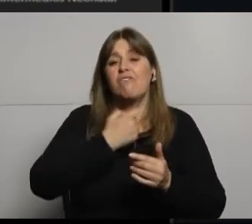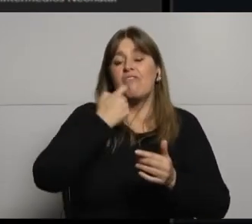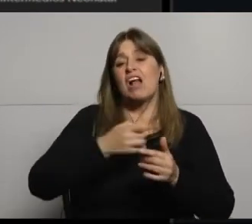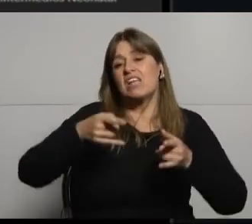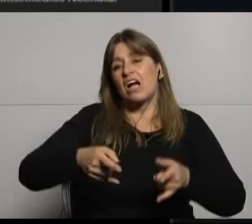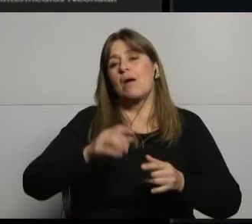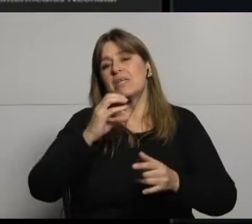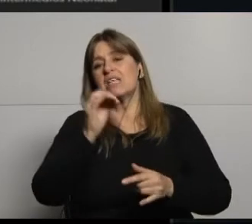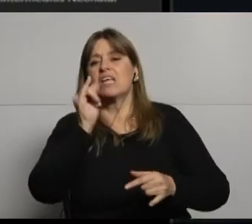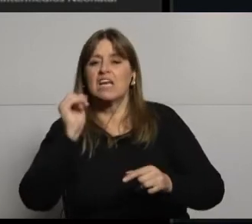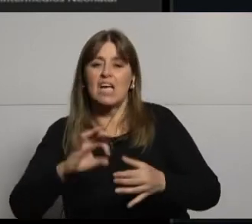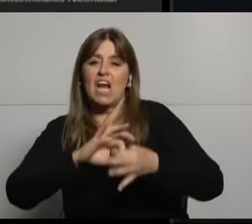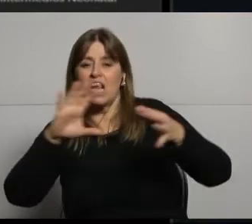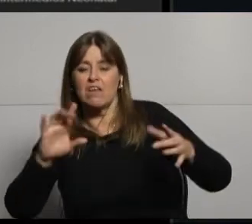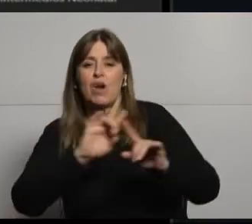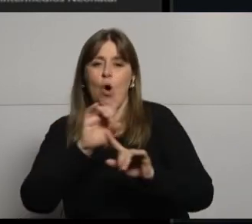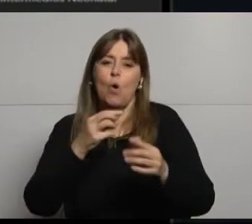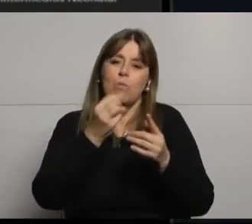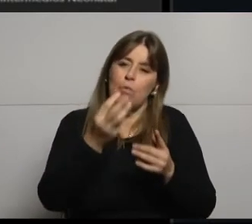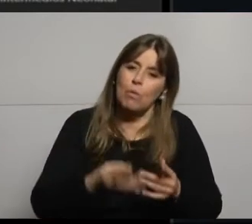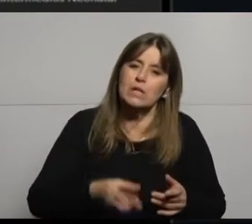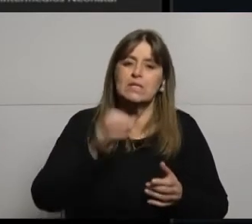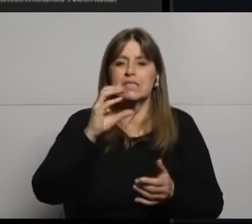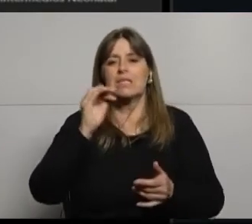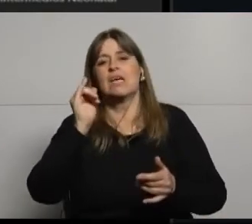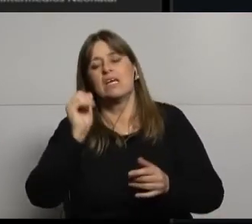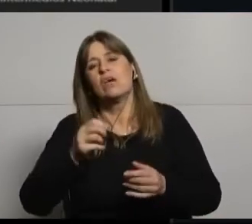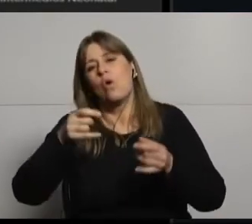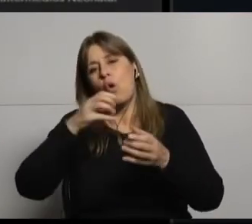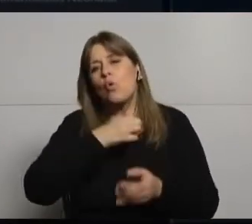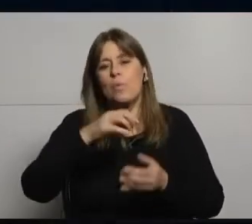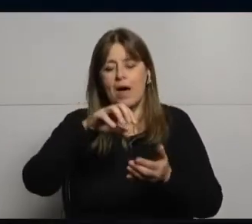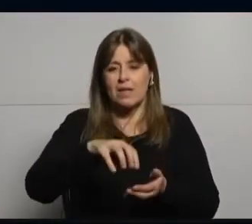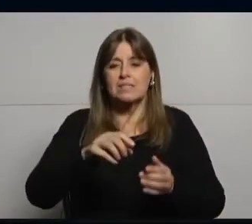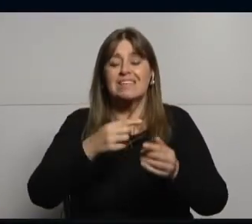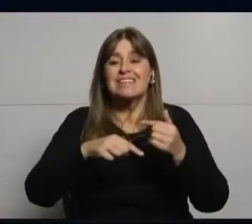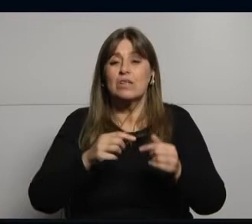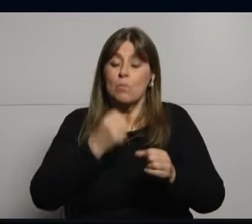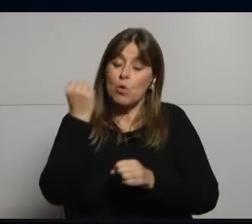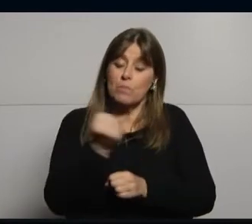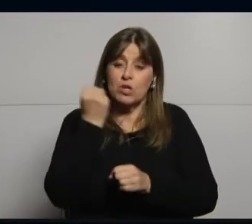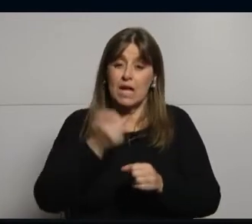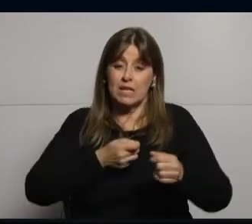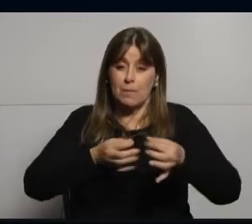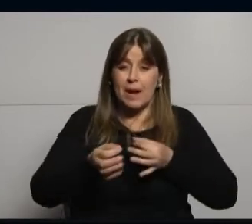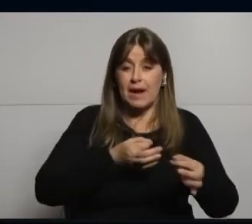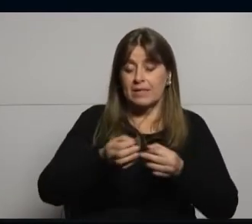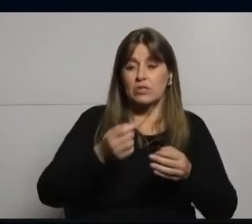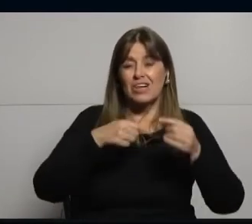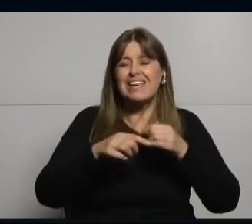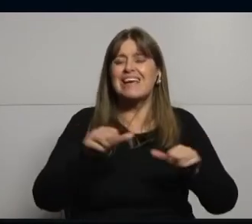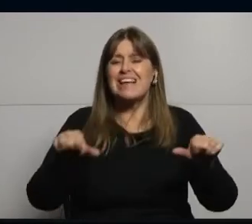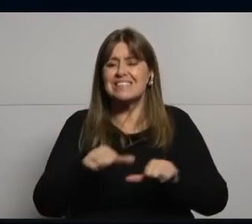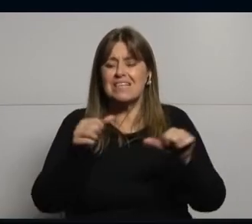camas de CTI libres, claro, o hay tantas camas de CTI ocupadas. Pero sí es importantísimo para la gestión. ¿Qué hacemos con esta